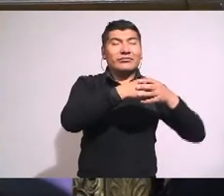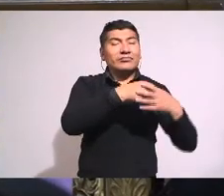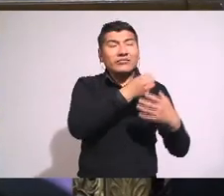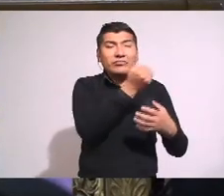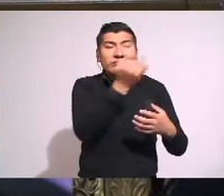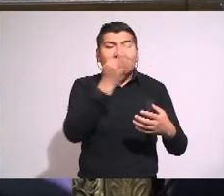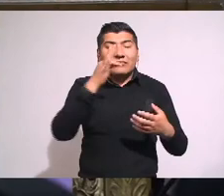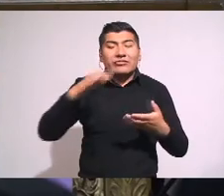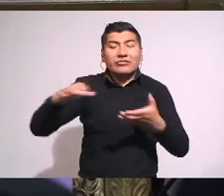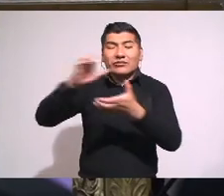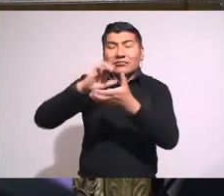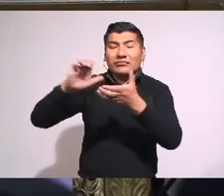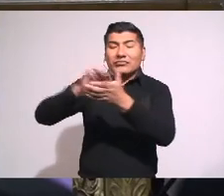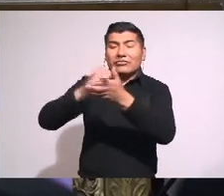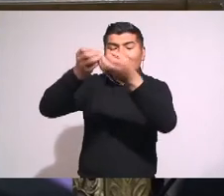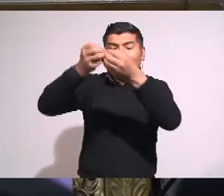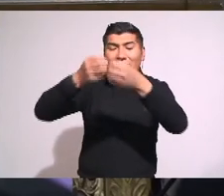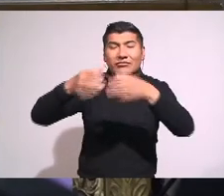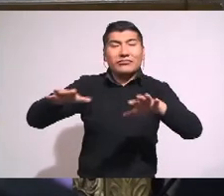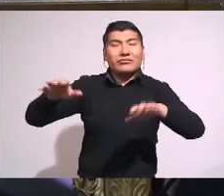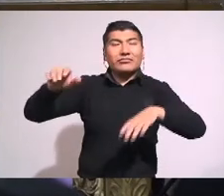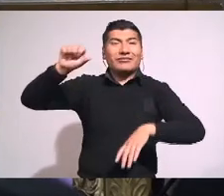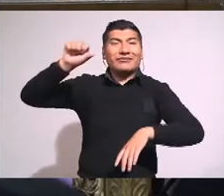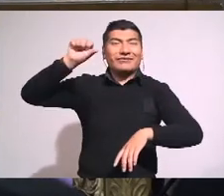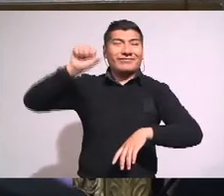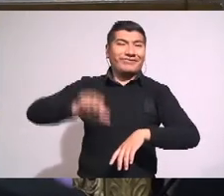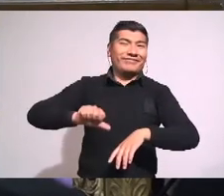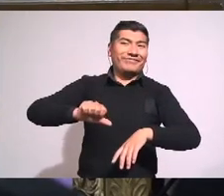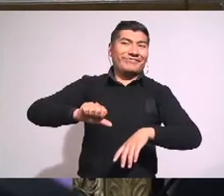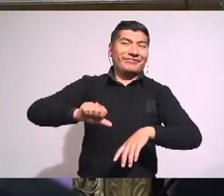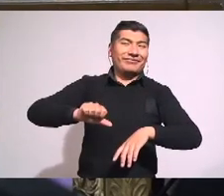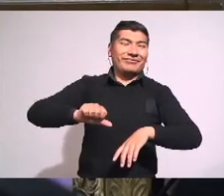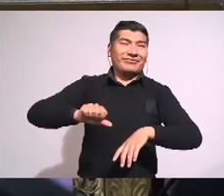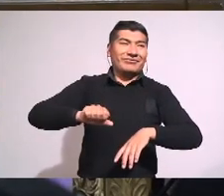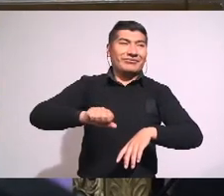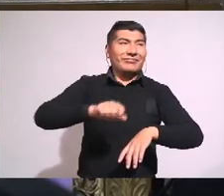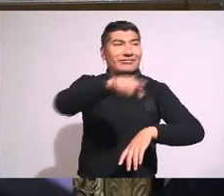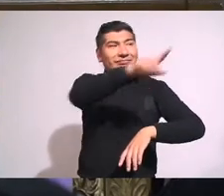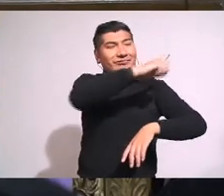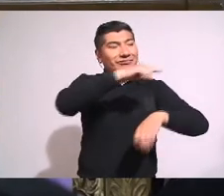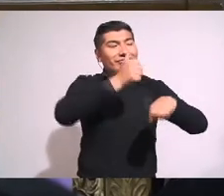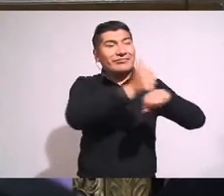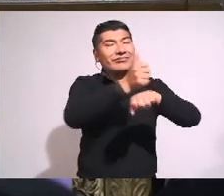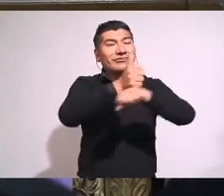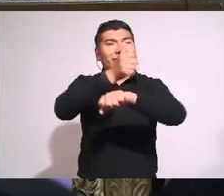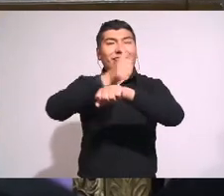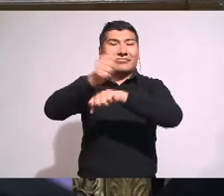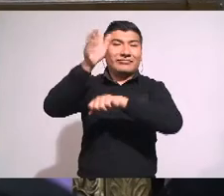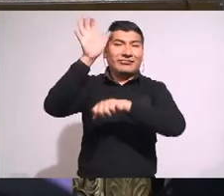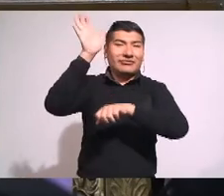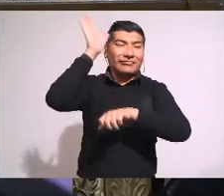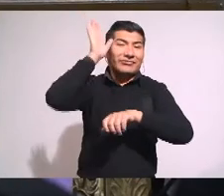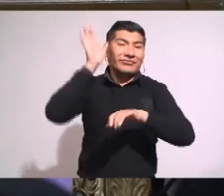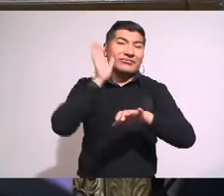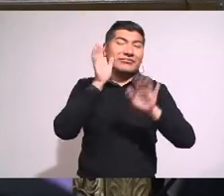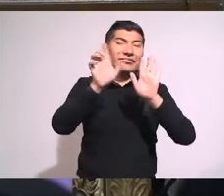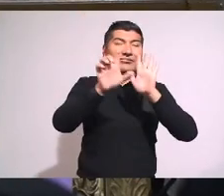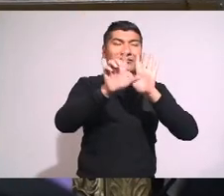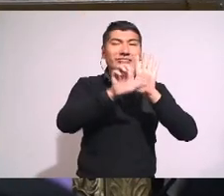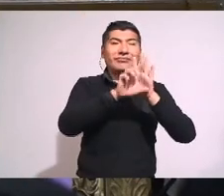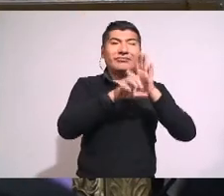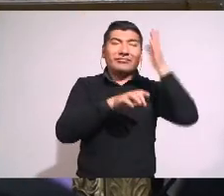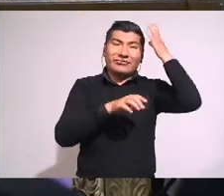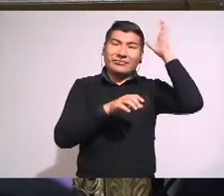¿Cuántos matrimonios destruidos por los metiches de los suegros y de las suegras, de los cuñados y de